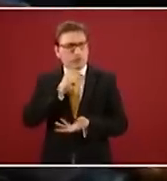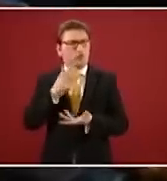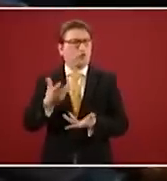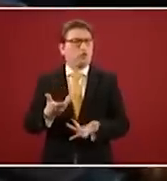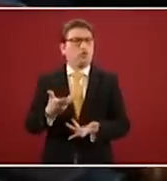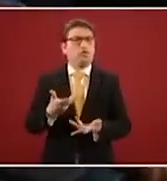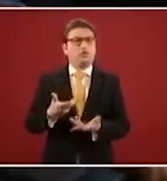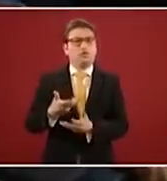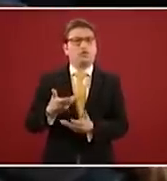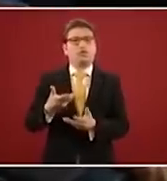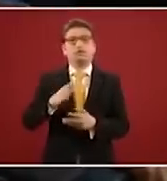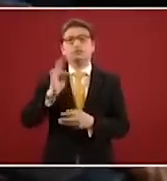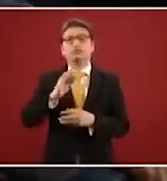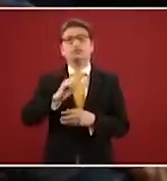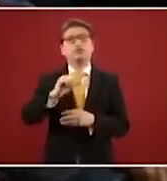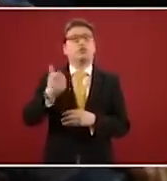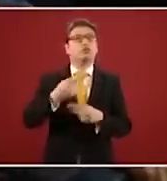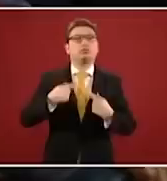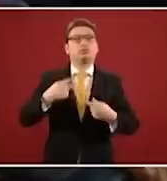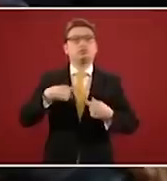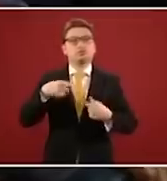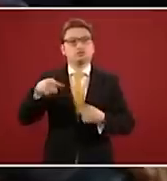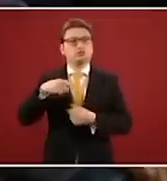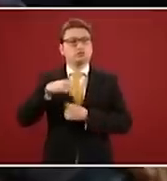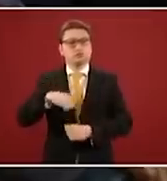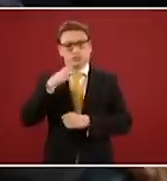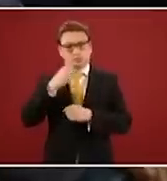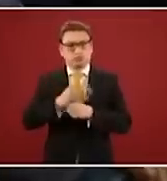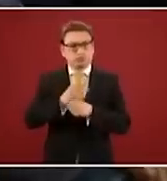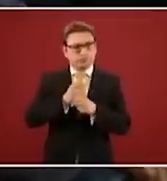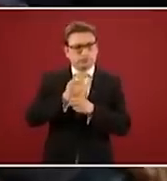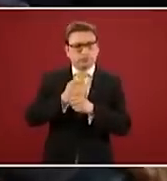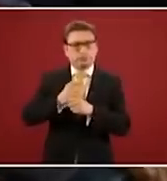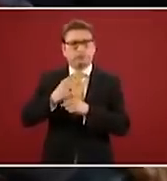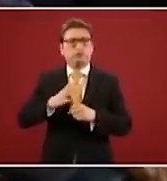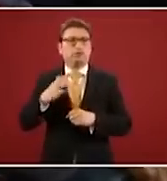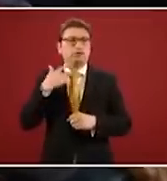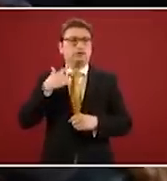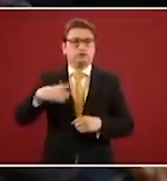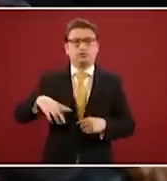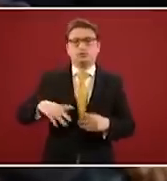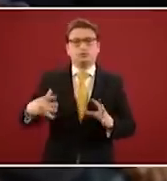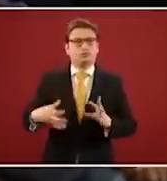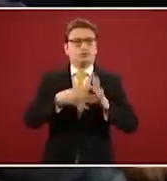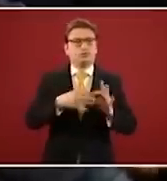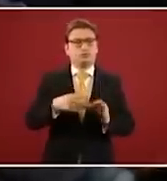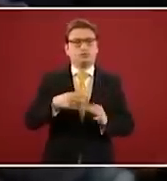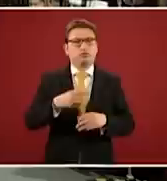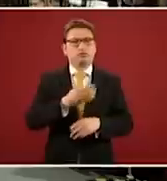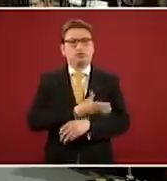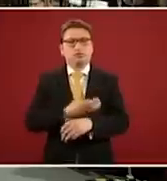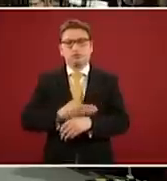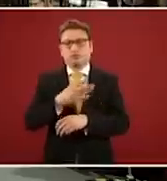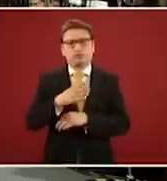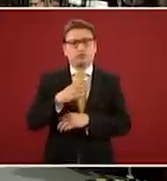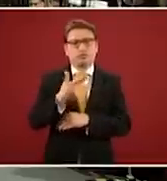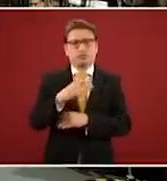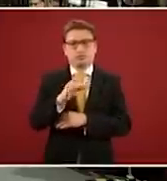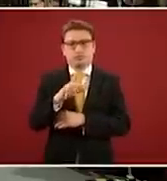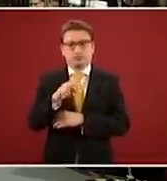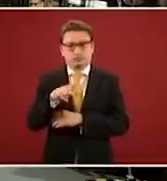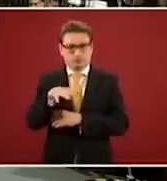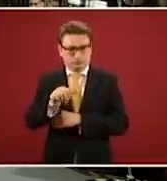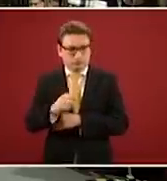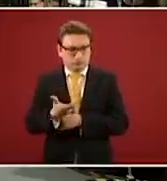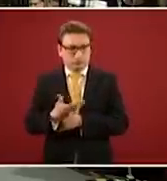o incluso hacia otros personajes, otros ex colaboradores de García Luna? Sí, se está trabajando y